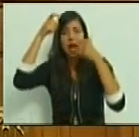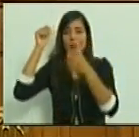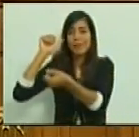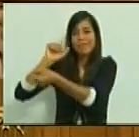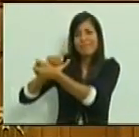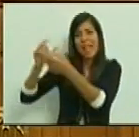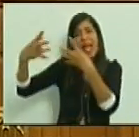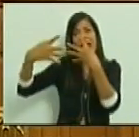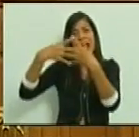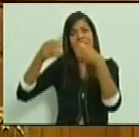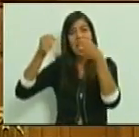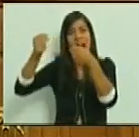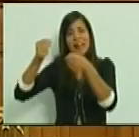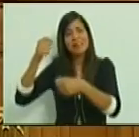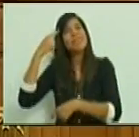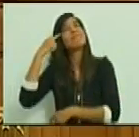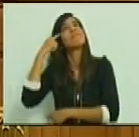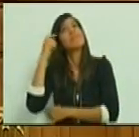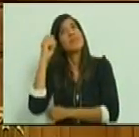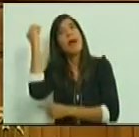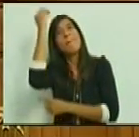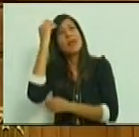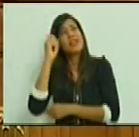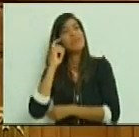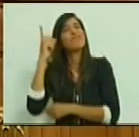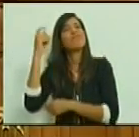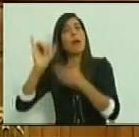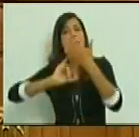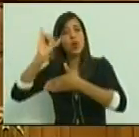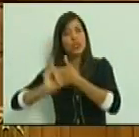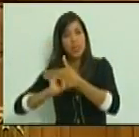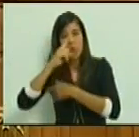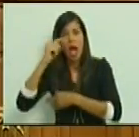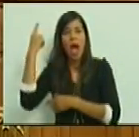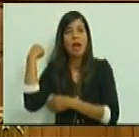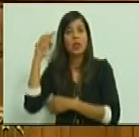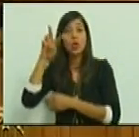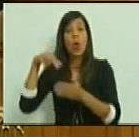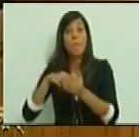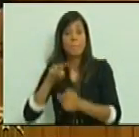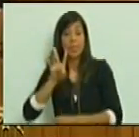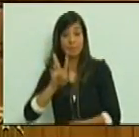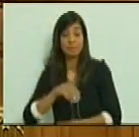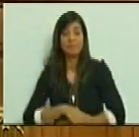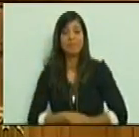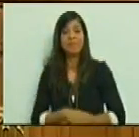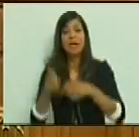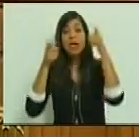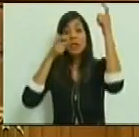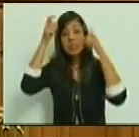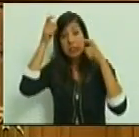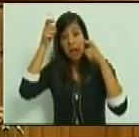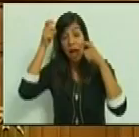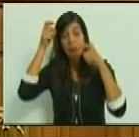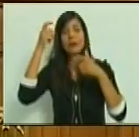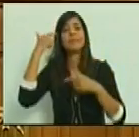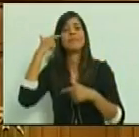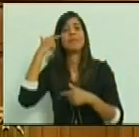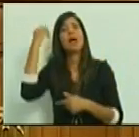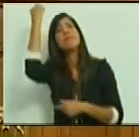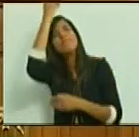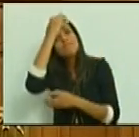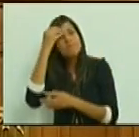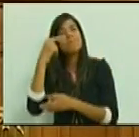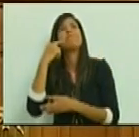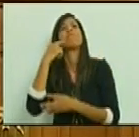hizo público por allá a principios del año 2000. Señalaba Chávez en aquel proyecto que salió como